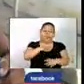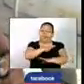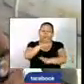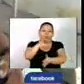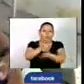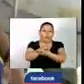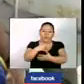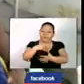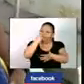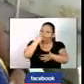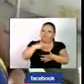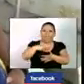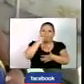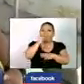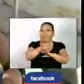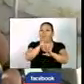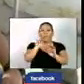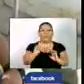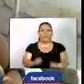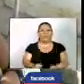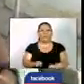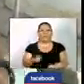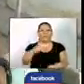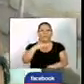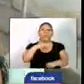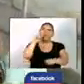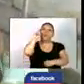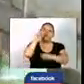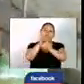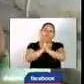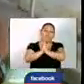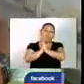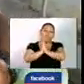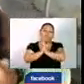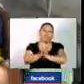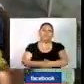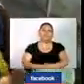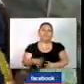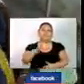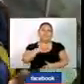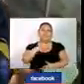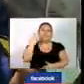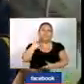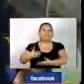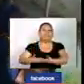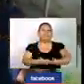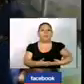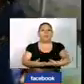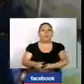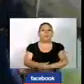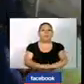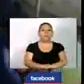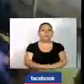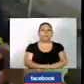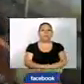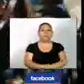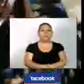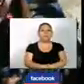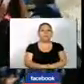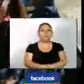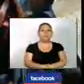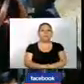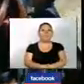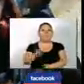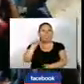ya no y si le le pido a ese señor gracias y que me dijo hijo me perdone no lo ha dicho que lo pate no lo ha